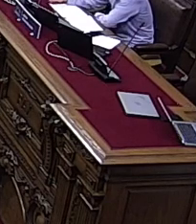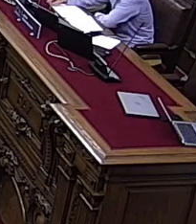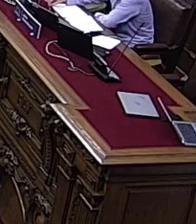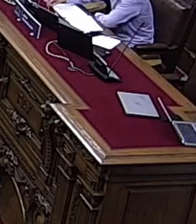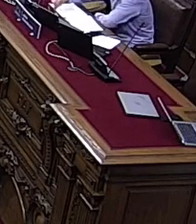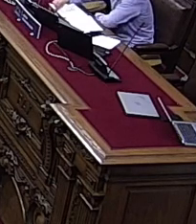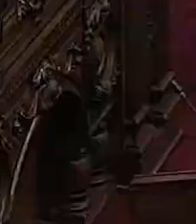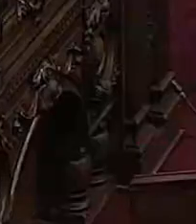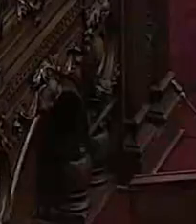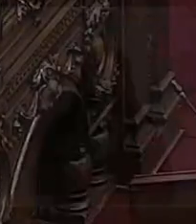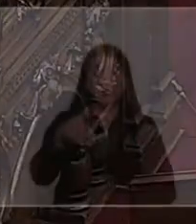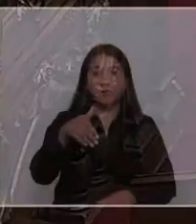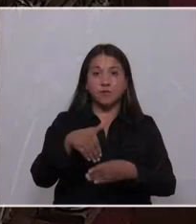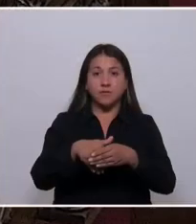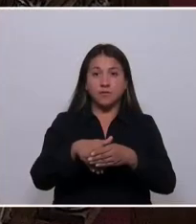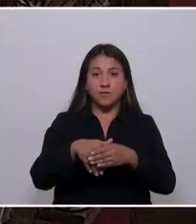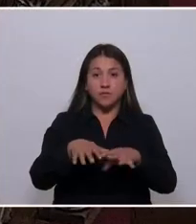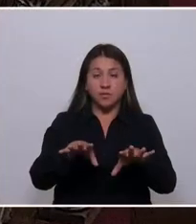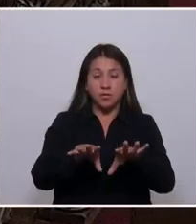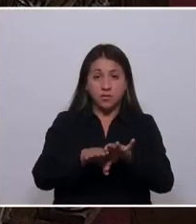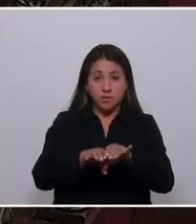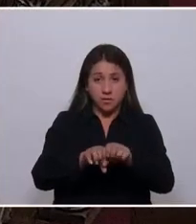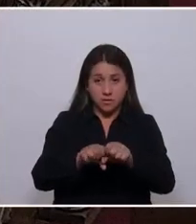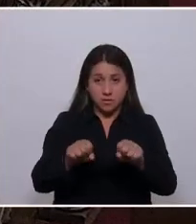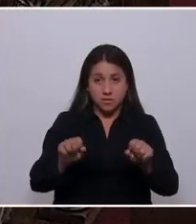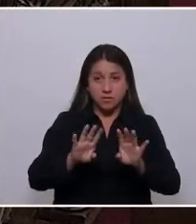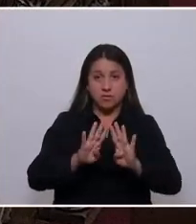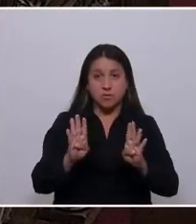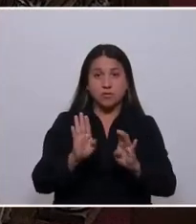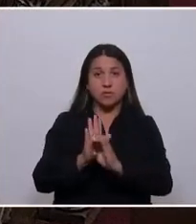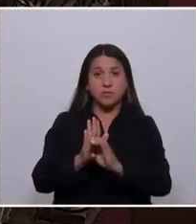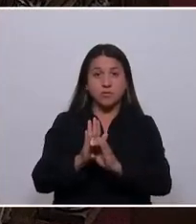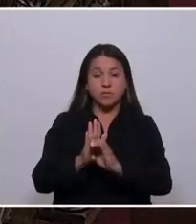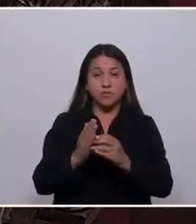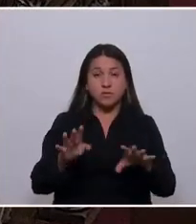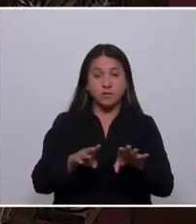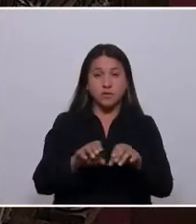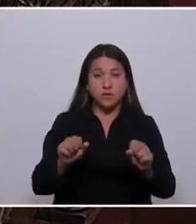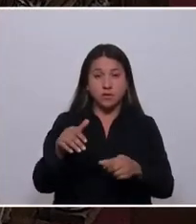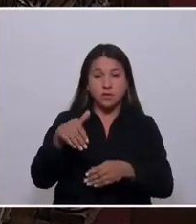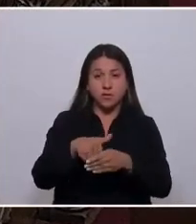¿Han emitido su voto, señoras y señores convencionales?